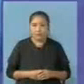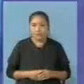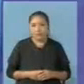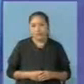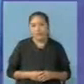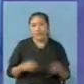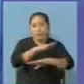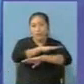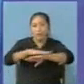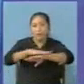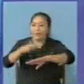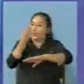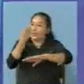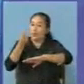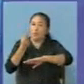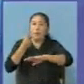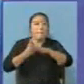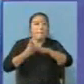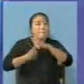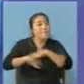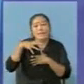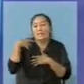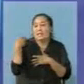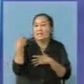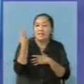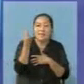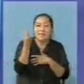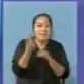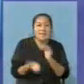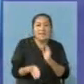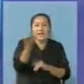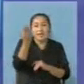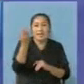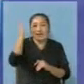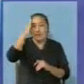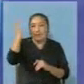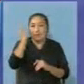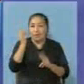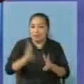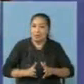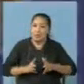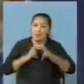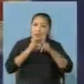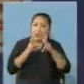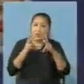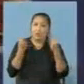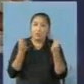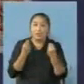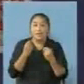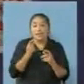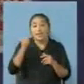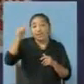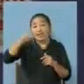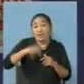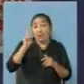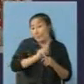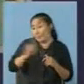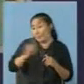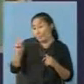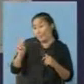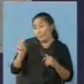Esto, canasta básica, alimentaria y total, son las que definen las líneas de indigencia y pobreza, y se